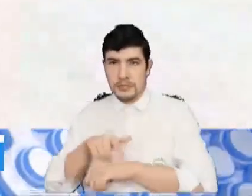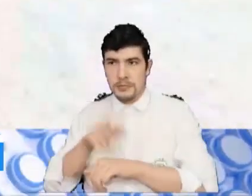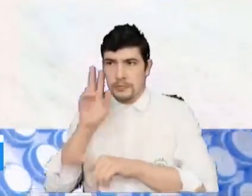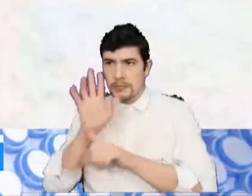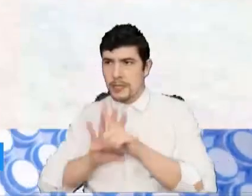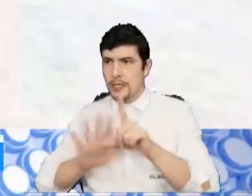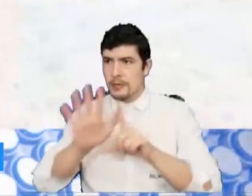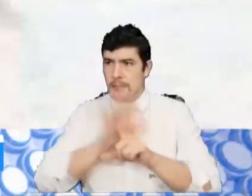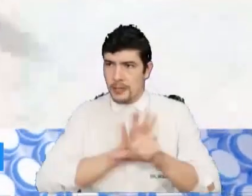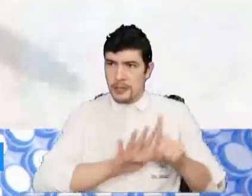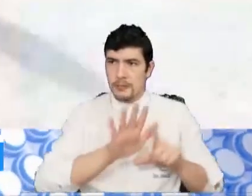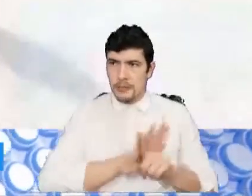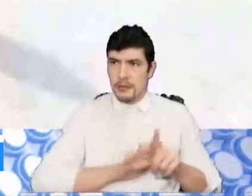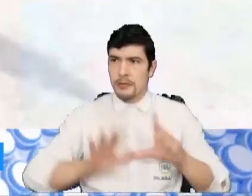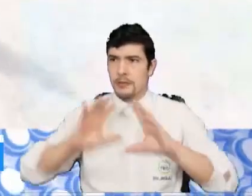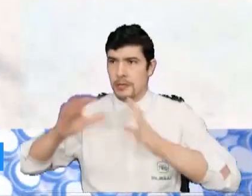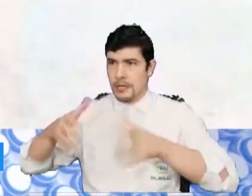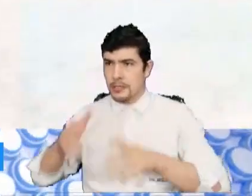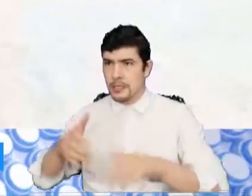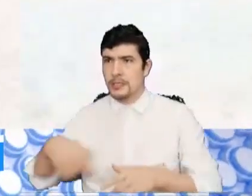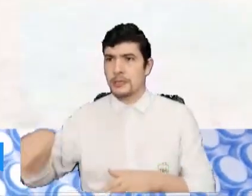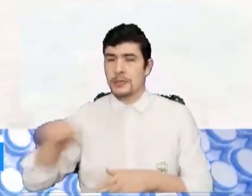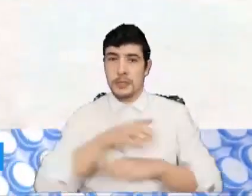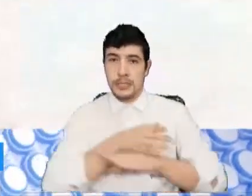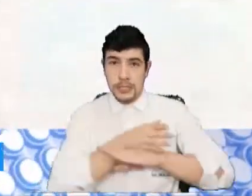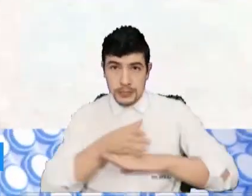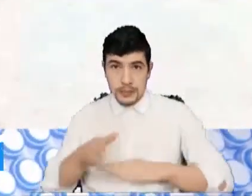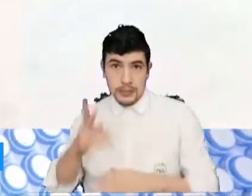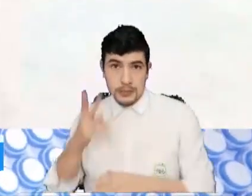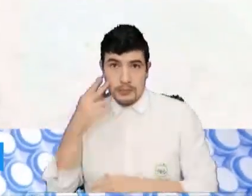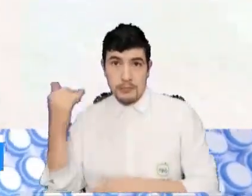para las clases virtuales que dicta y al final del día dedica un espacio a estudiar.